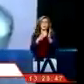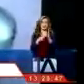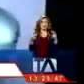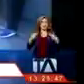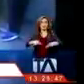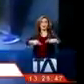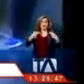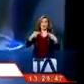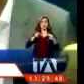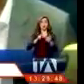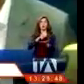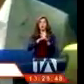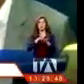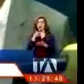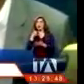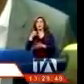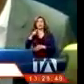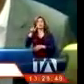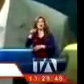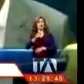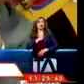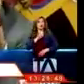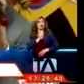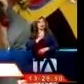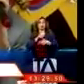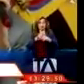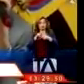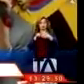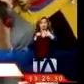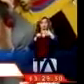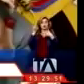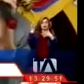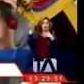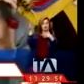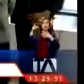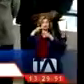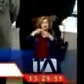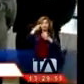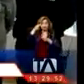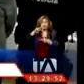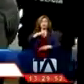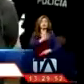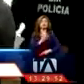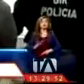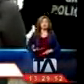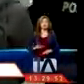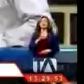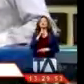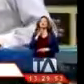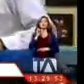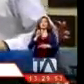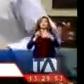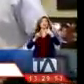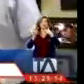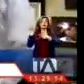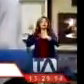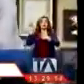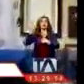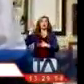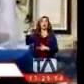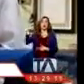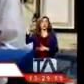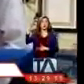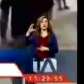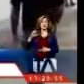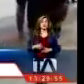estos posibles delitos estarían vinculados a tres nombres: el del ex vicepresidente Jorge Glass, su tío Ricardo Rivera y el empresario